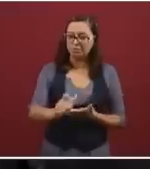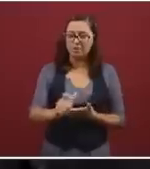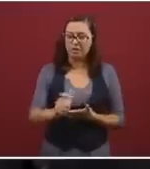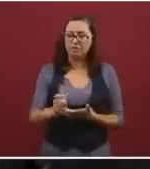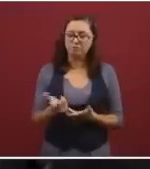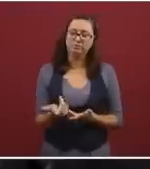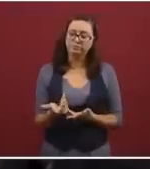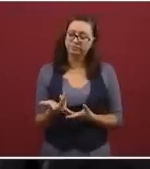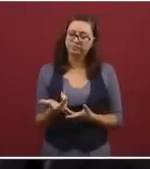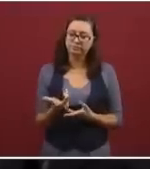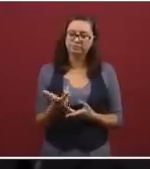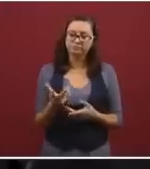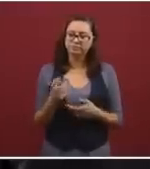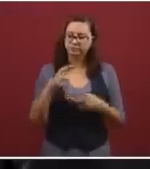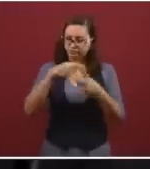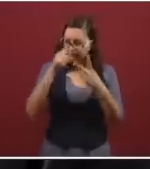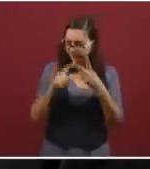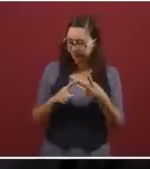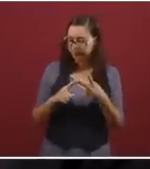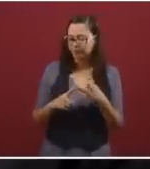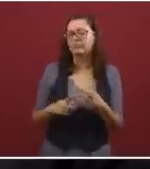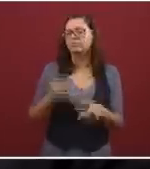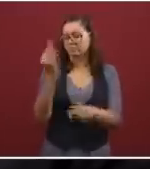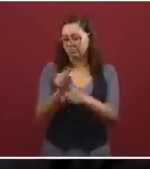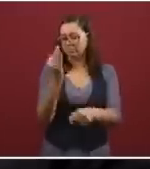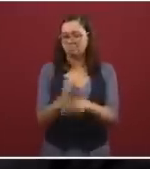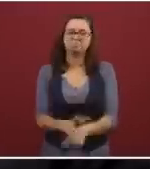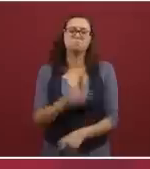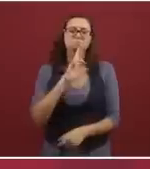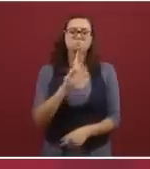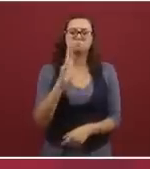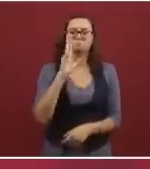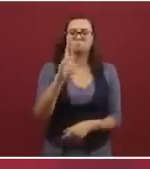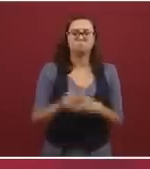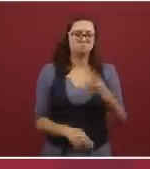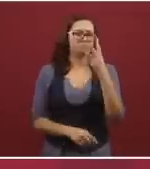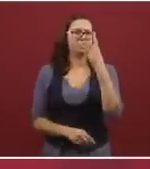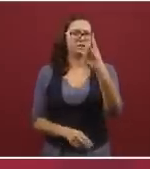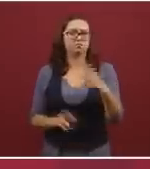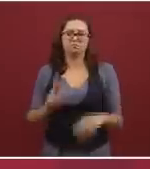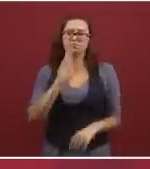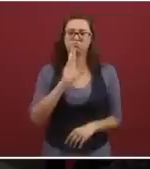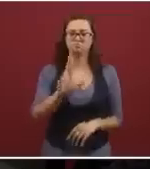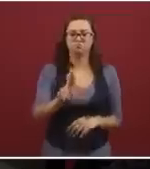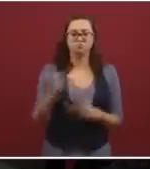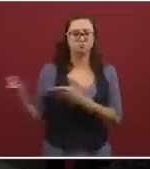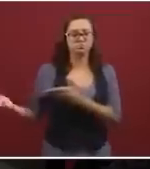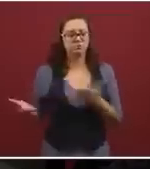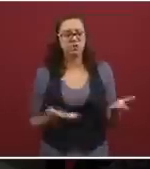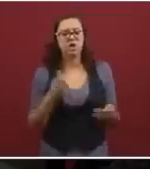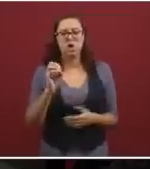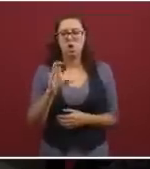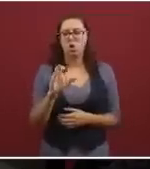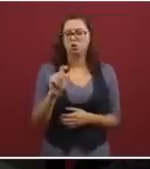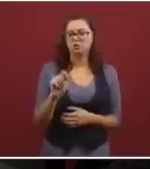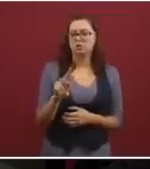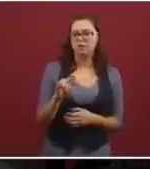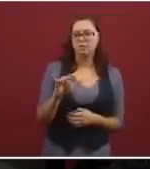proveedores. Entonces, de una vez, las tres preguntas. Le dejamos a Octavio la palabra.